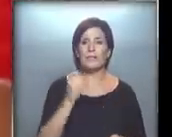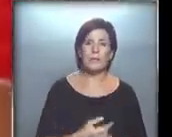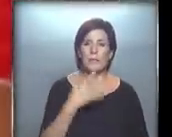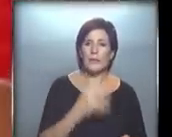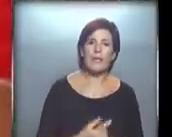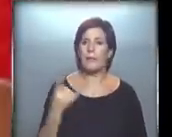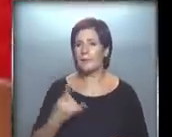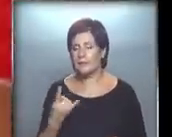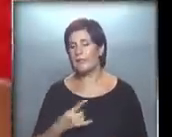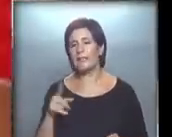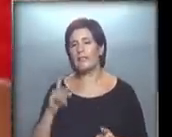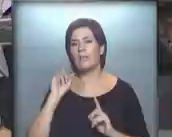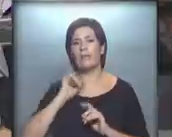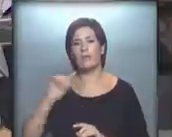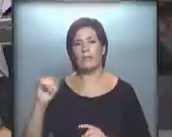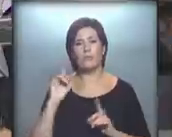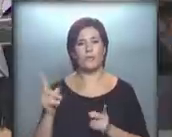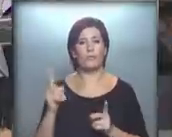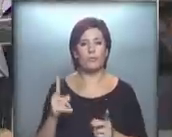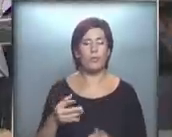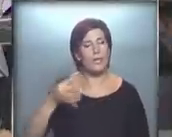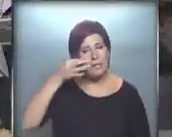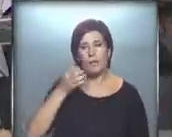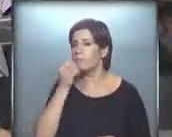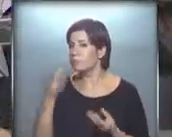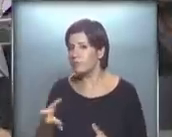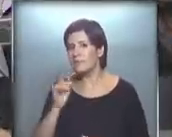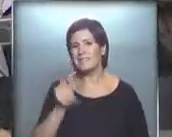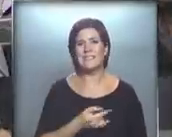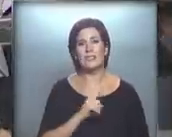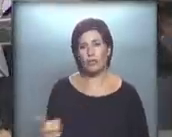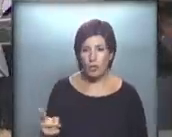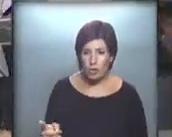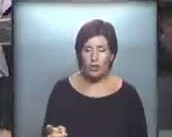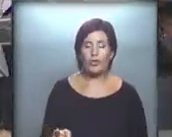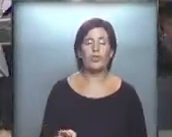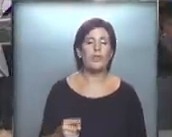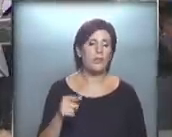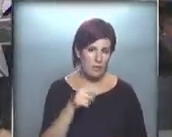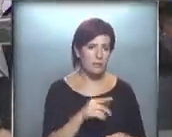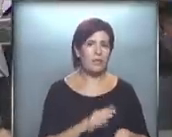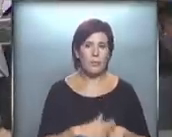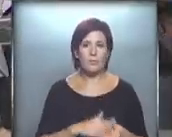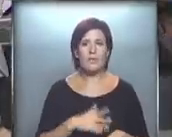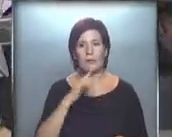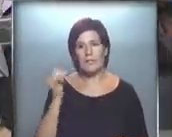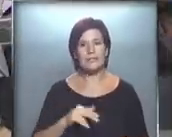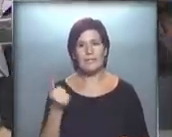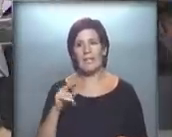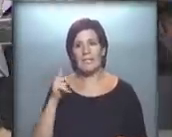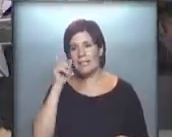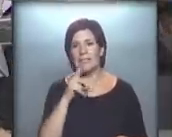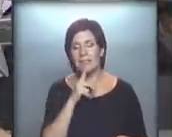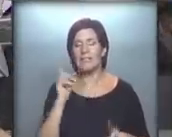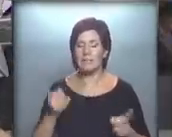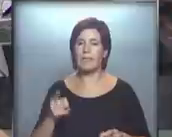si la chica mantiene esta denuncia si los testigos mantienen en su declaración y lo involucran al jugador al delantero independiente y que determinan